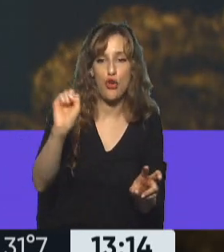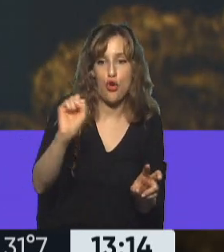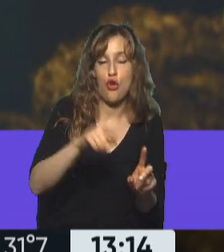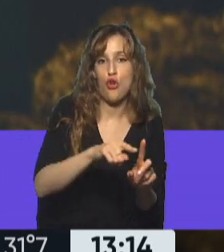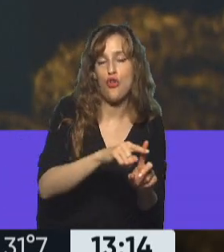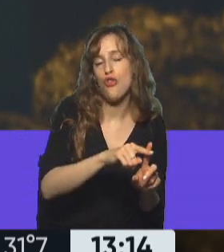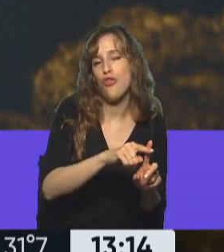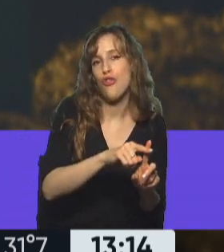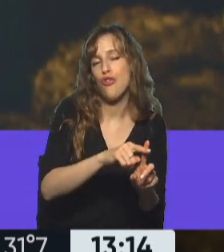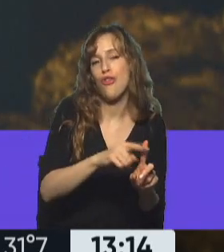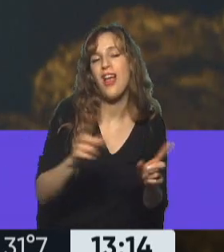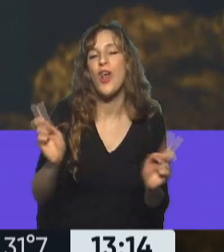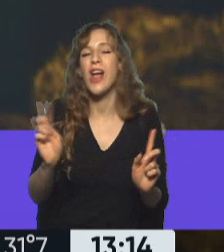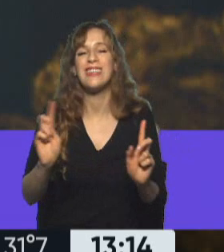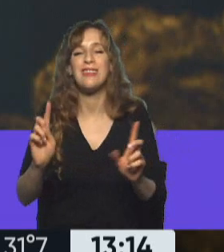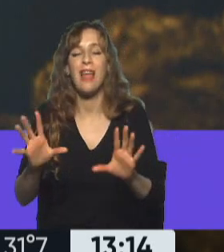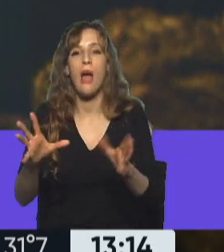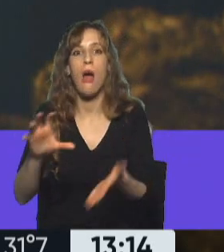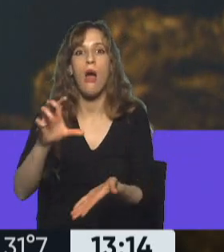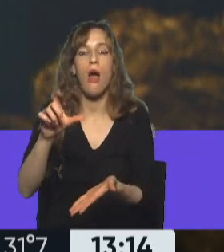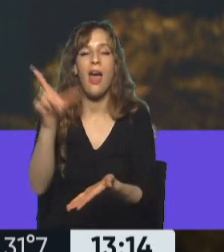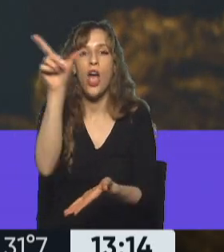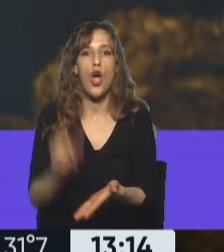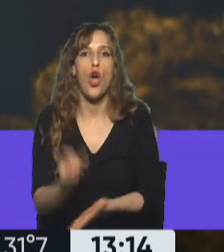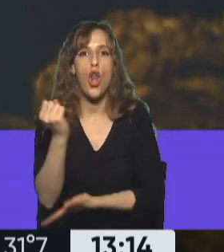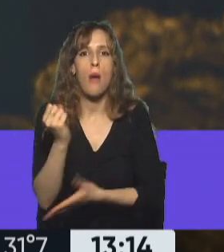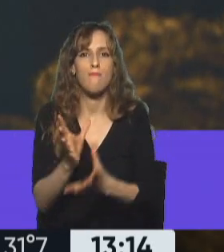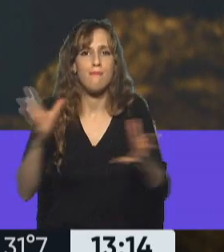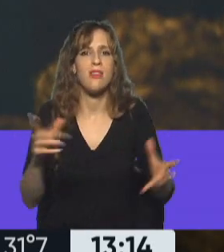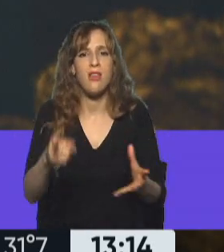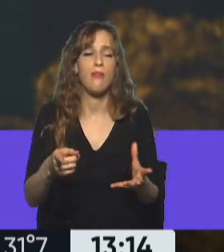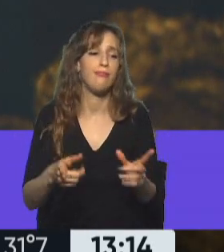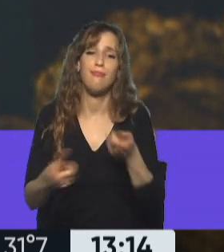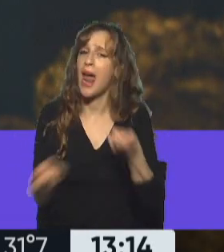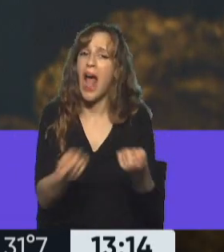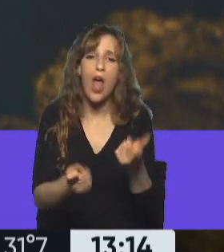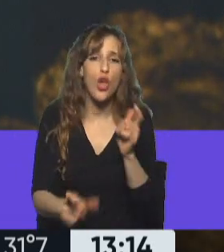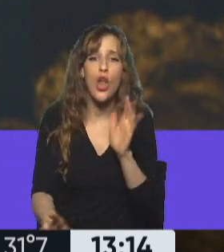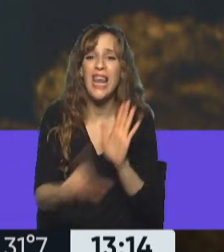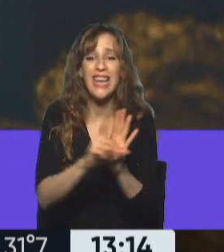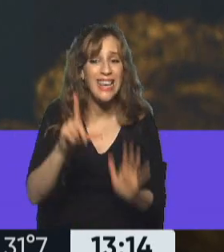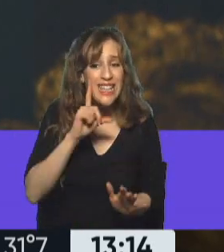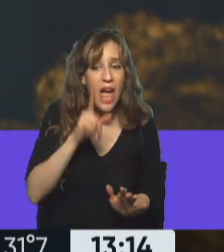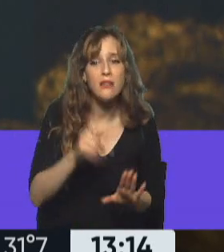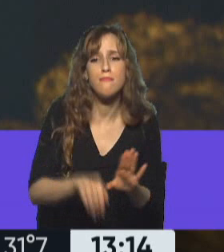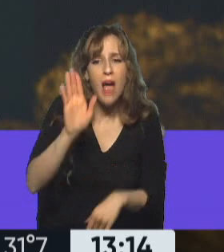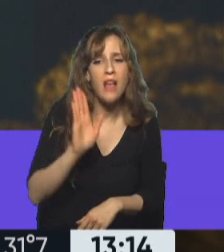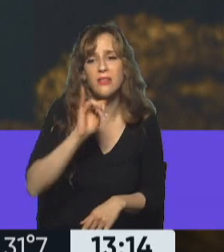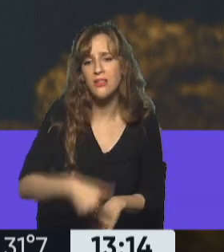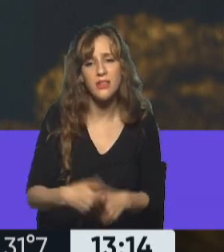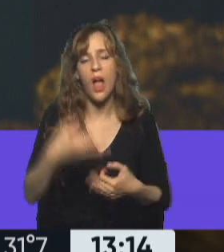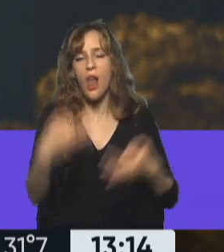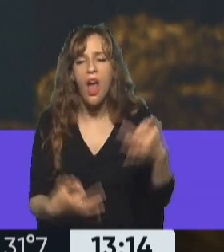hay condiciones macroeconómicas que estén explicando esta situación. El mercado de Liniers está siendo foco de análisis, de revisión por algunos de